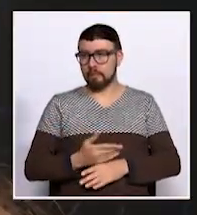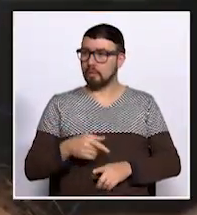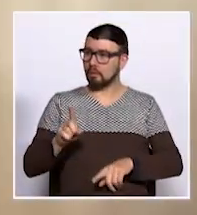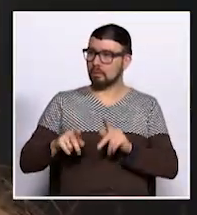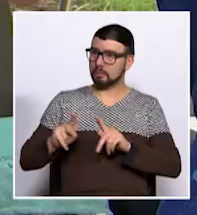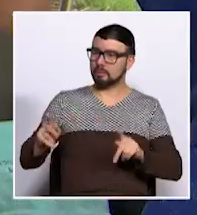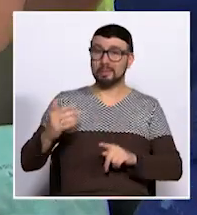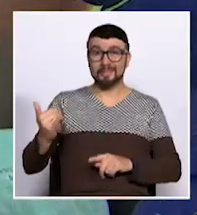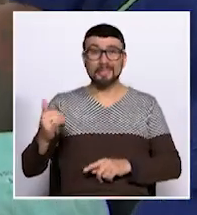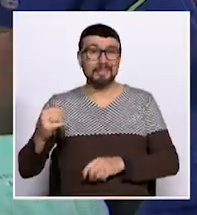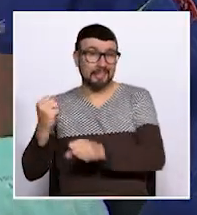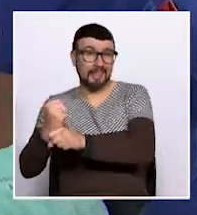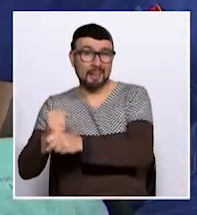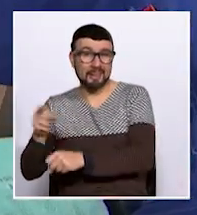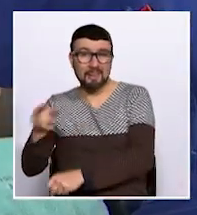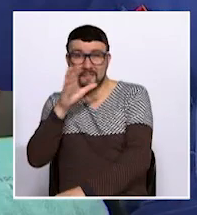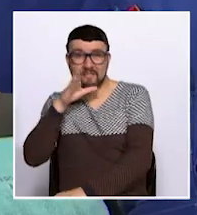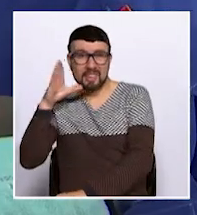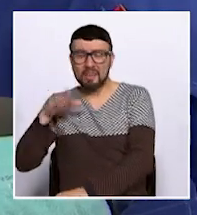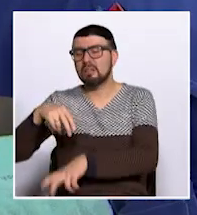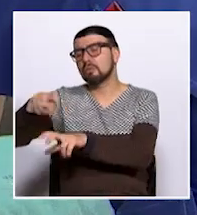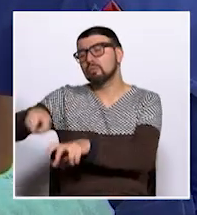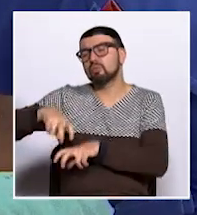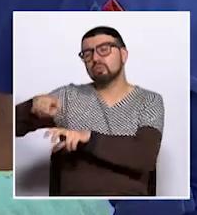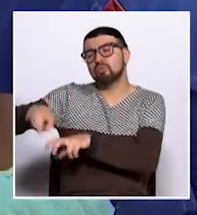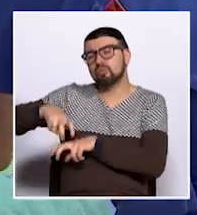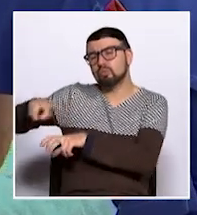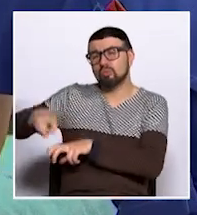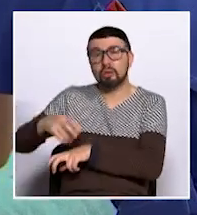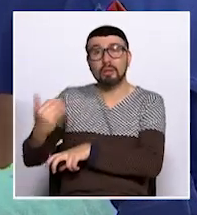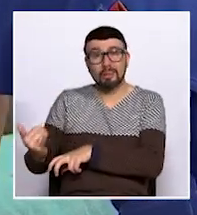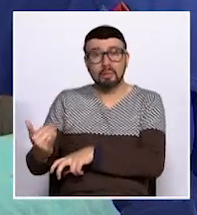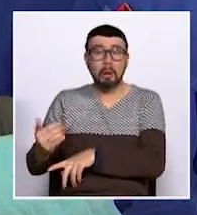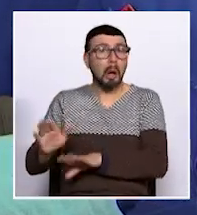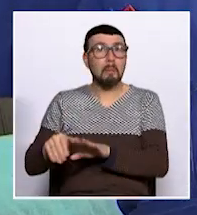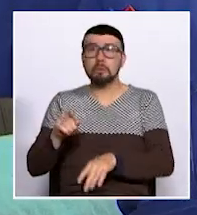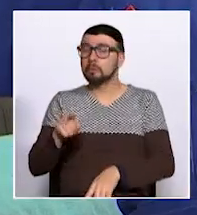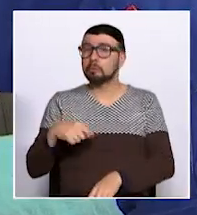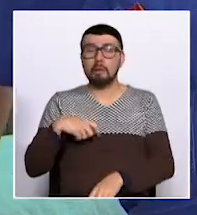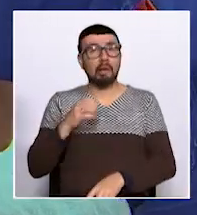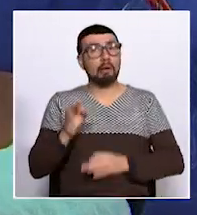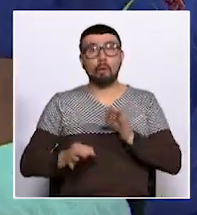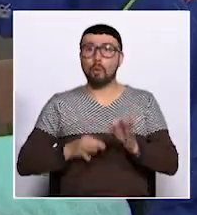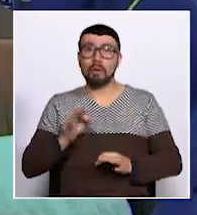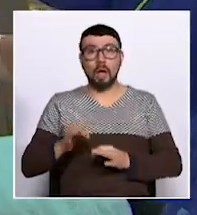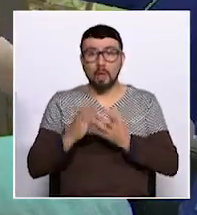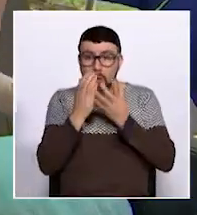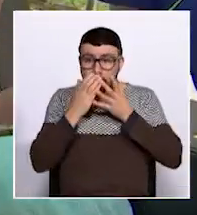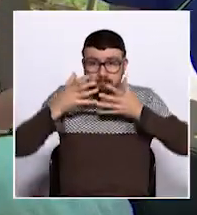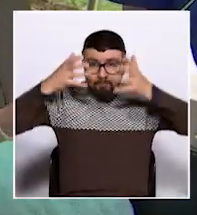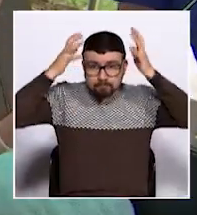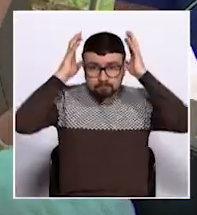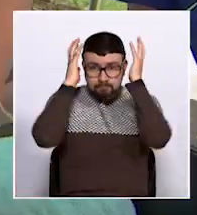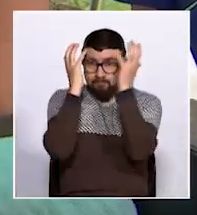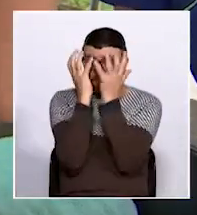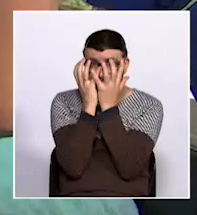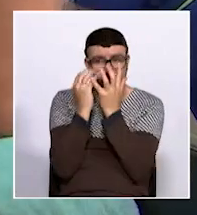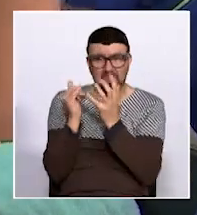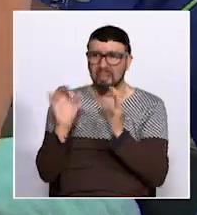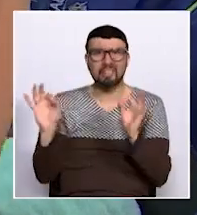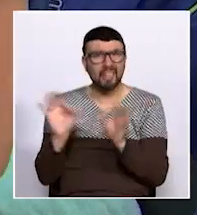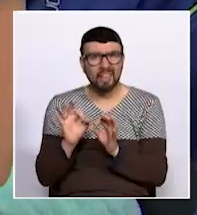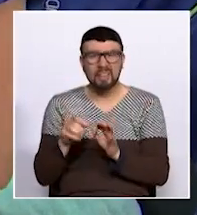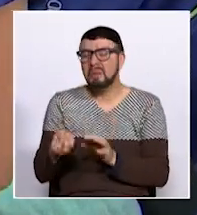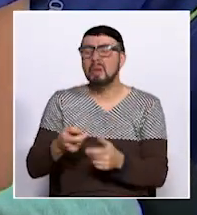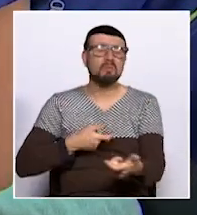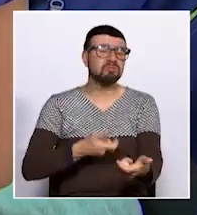del campo, de hacer todo su proceso de agricultura, y como no tienen los cuidados necesarios, no se cuidan bien, no se usan